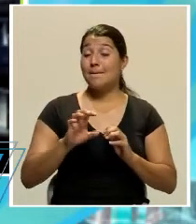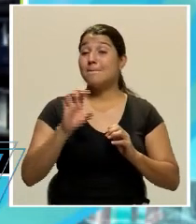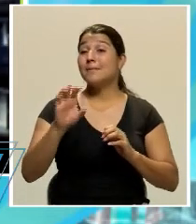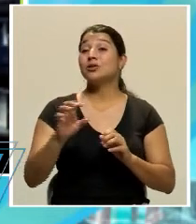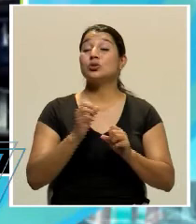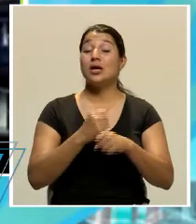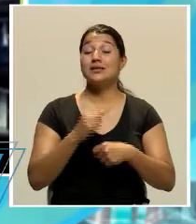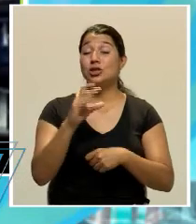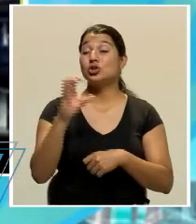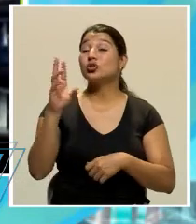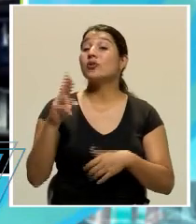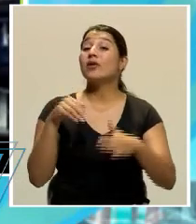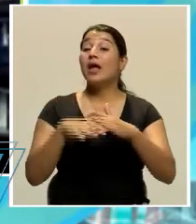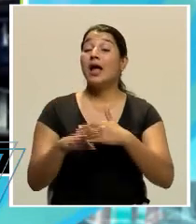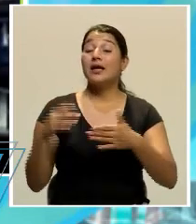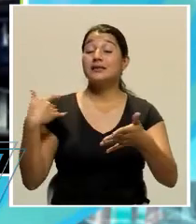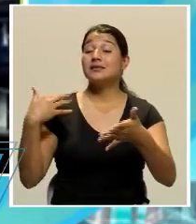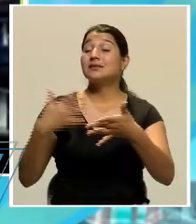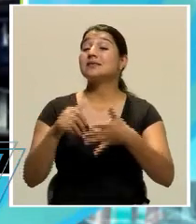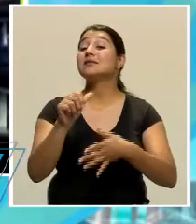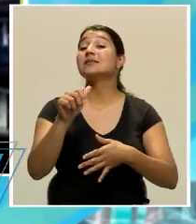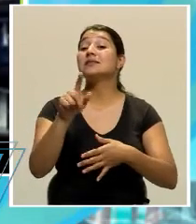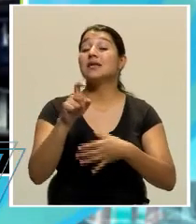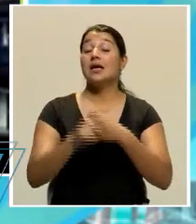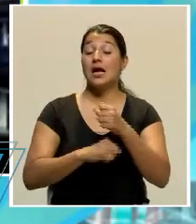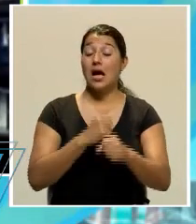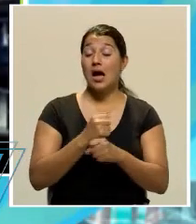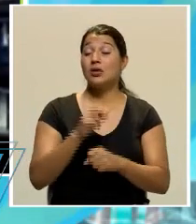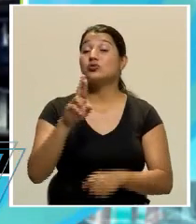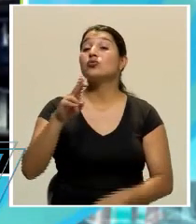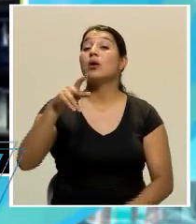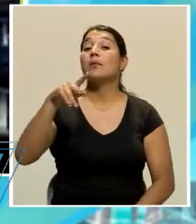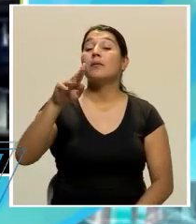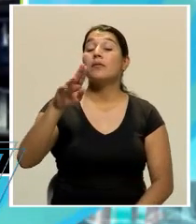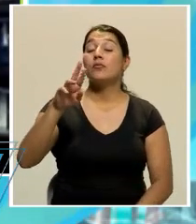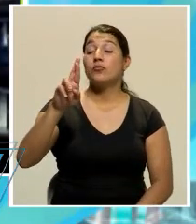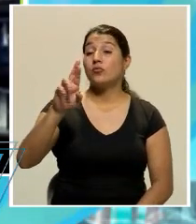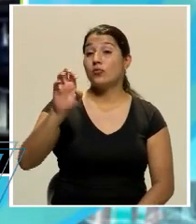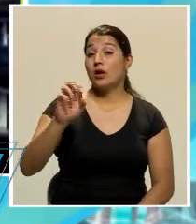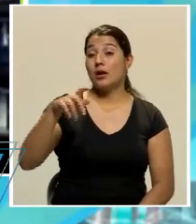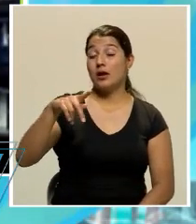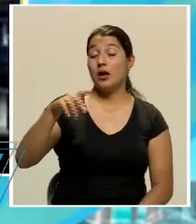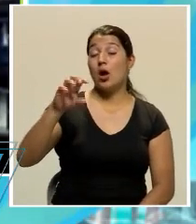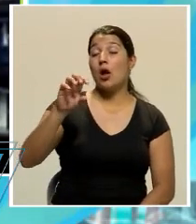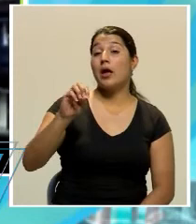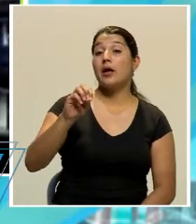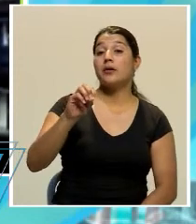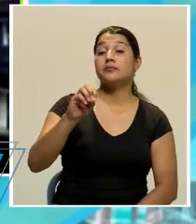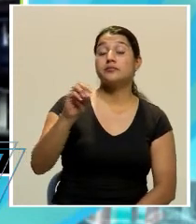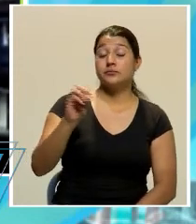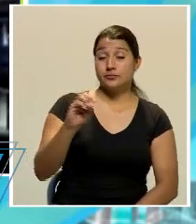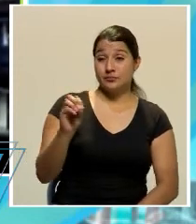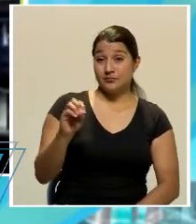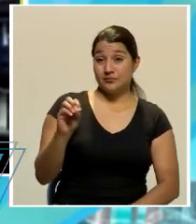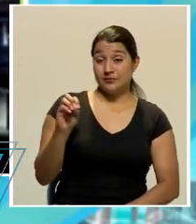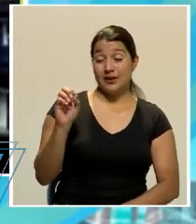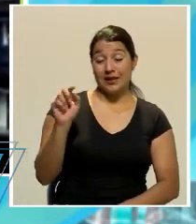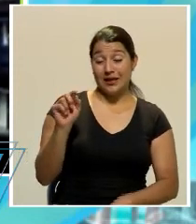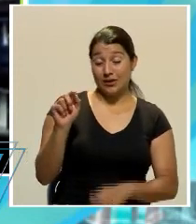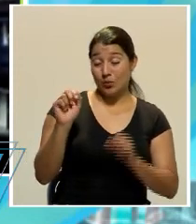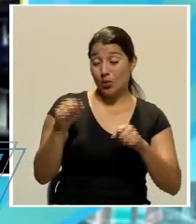Rica en más de 100 años de procesos, de creación de institucionalidad, etcétera, va a salir, si